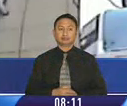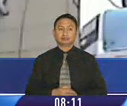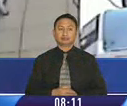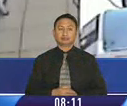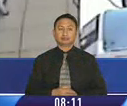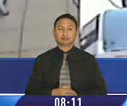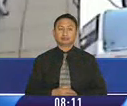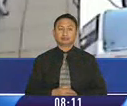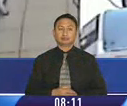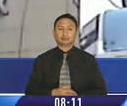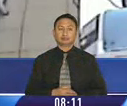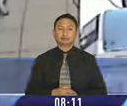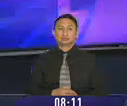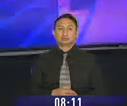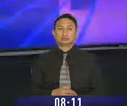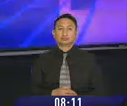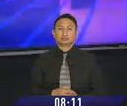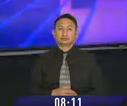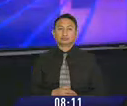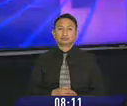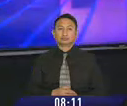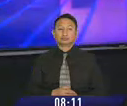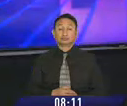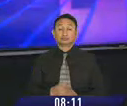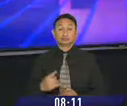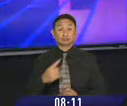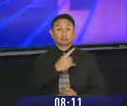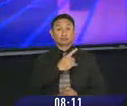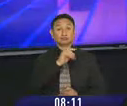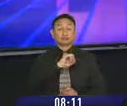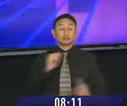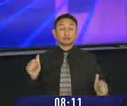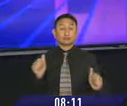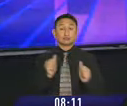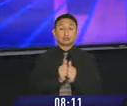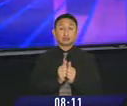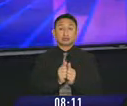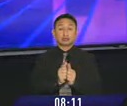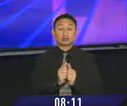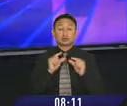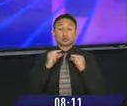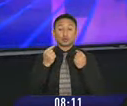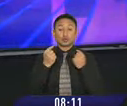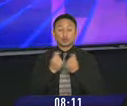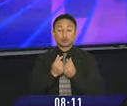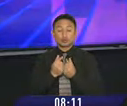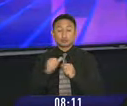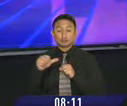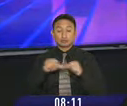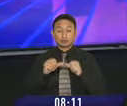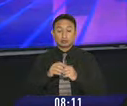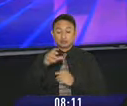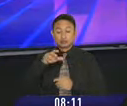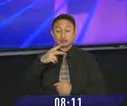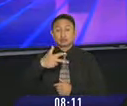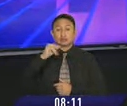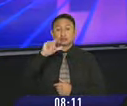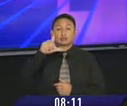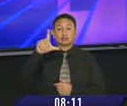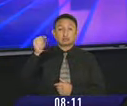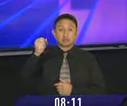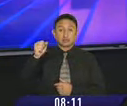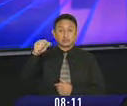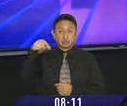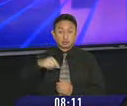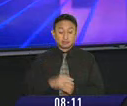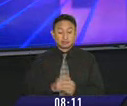Informó Javier Rosero. Y ahí hay que trabajar de la mano la zonal, la de Los Chillos, delegada del municipio de